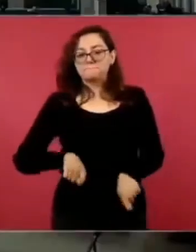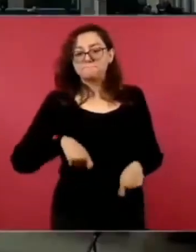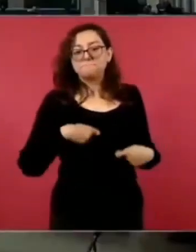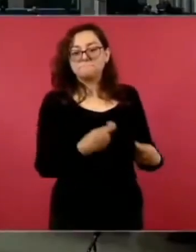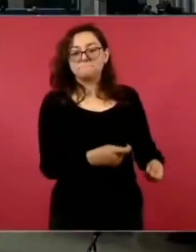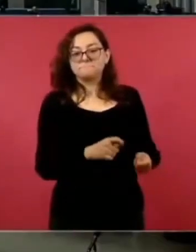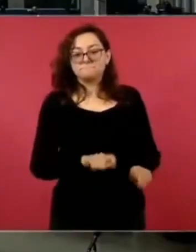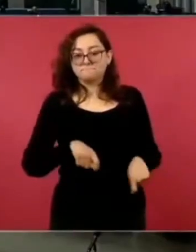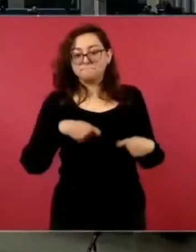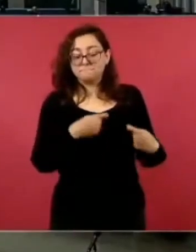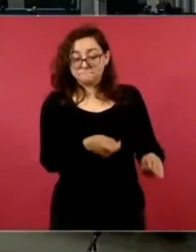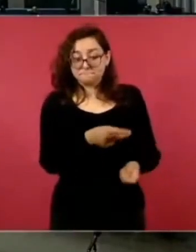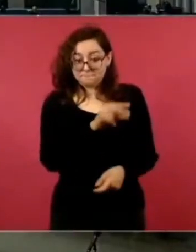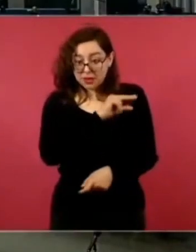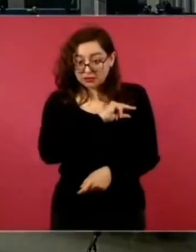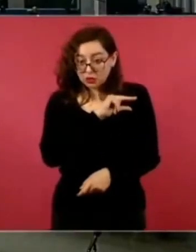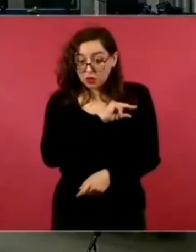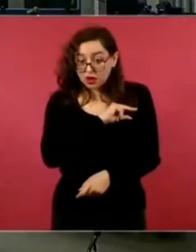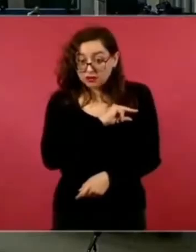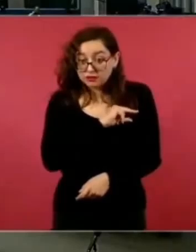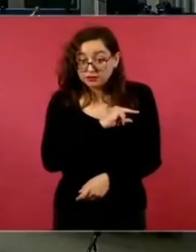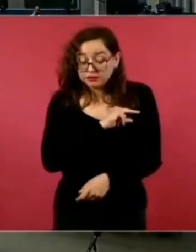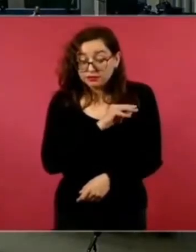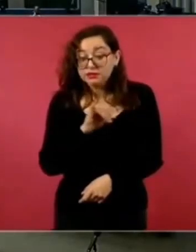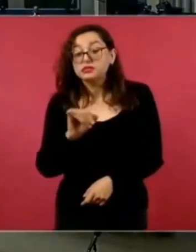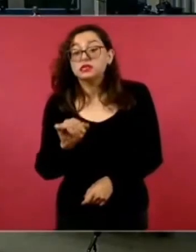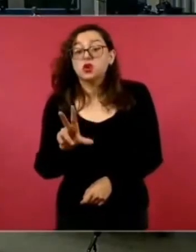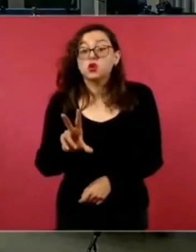Sí, pero no.